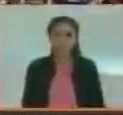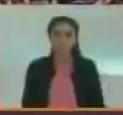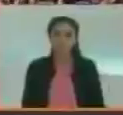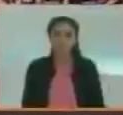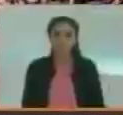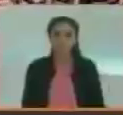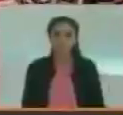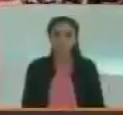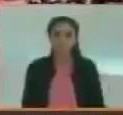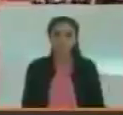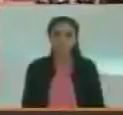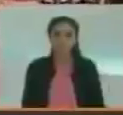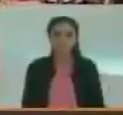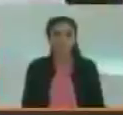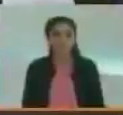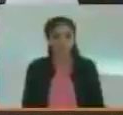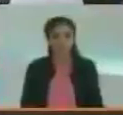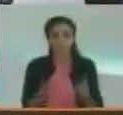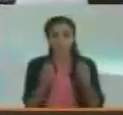son